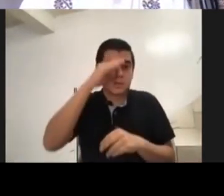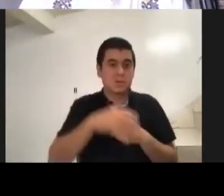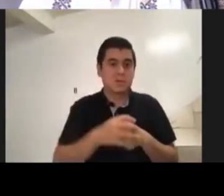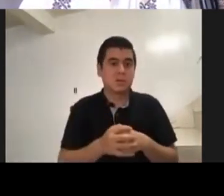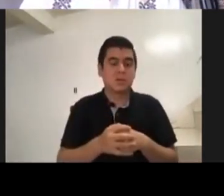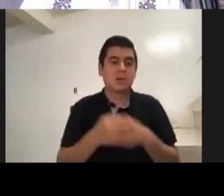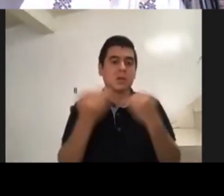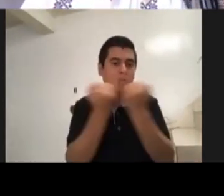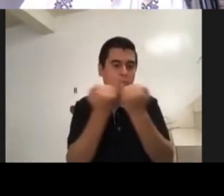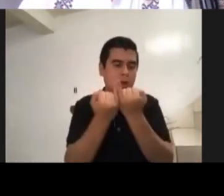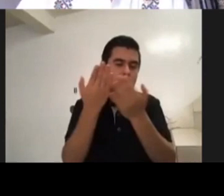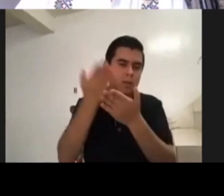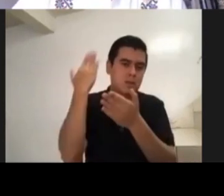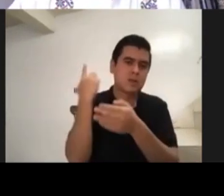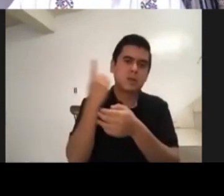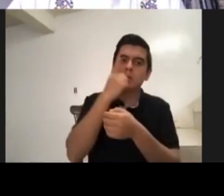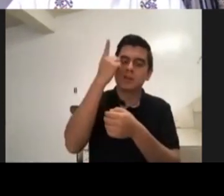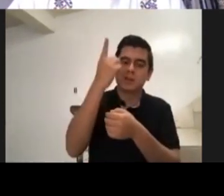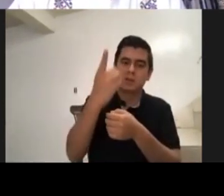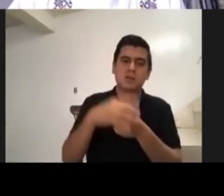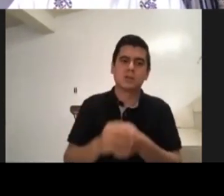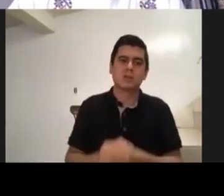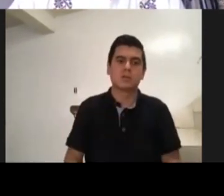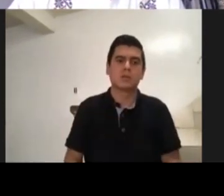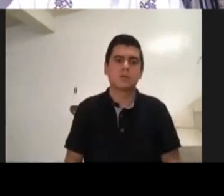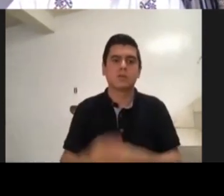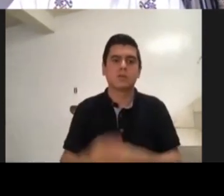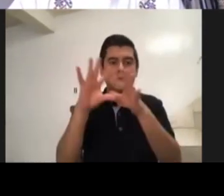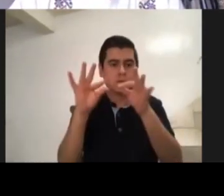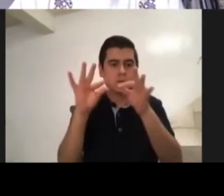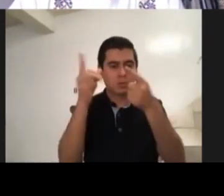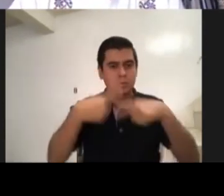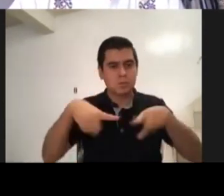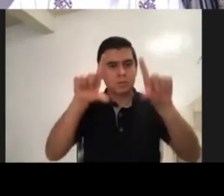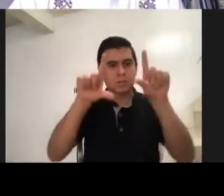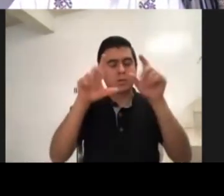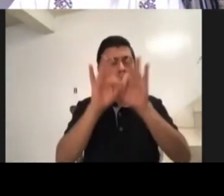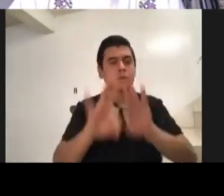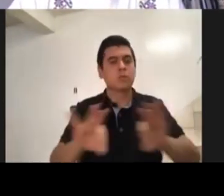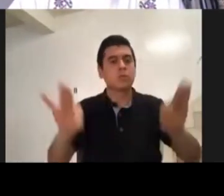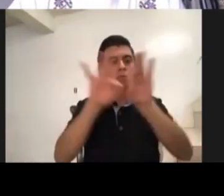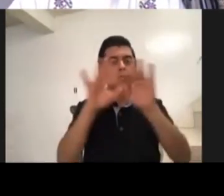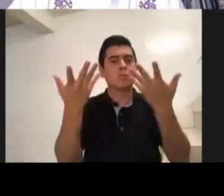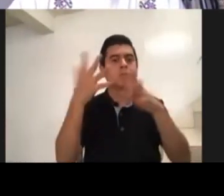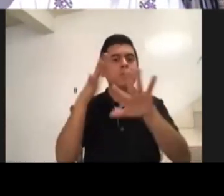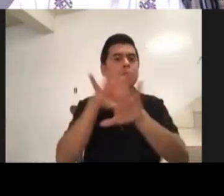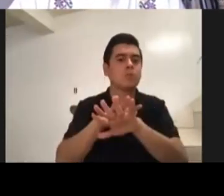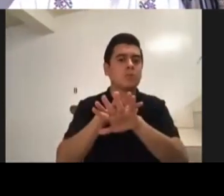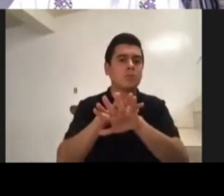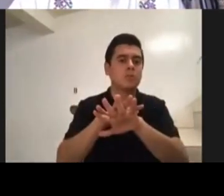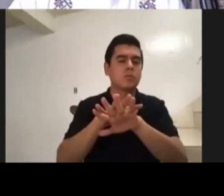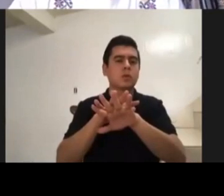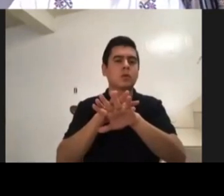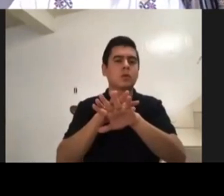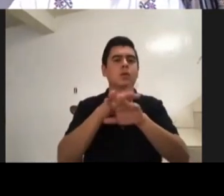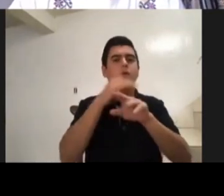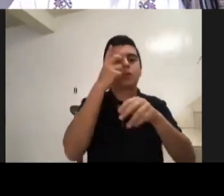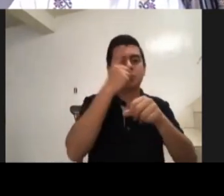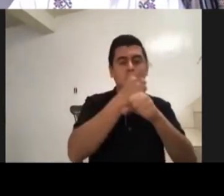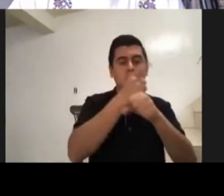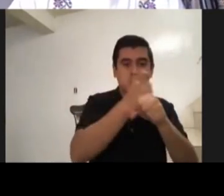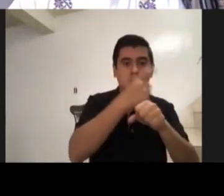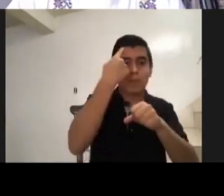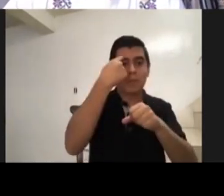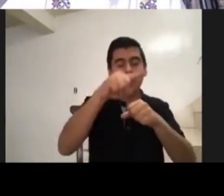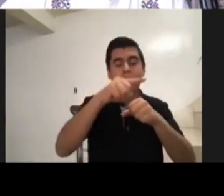también quienes me antecedieron en la palabra es que es importante incorporar de manera explícita principios y elementos que nos